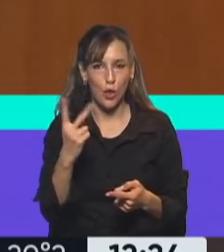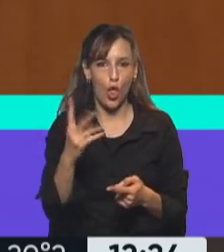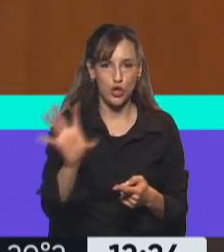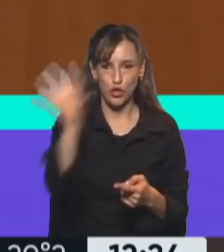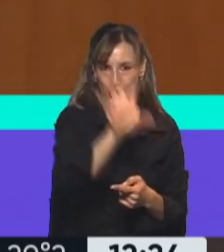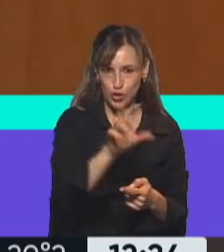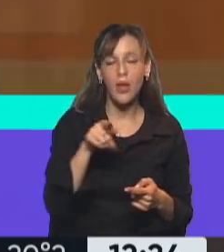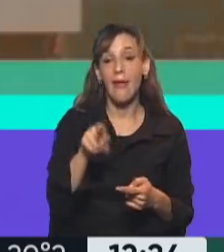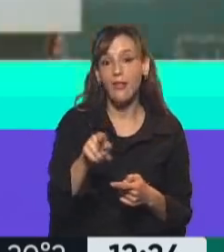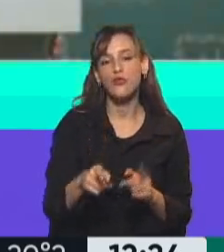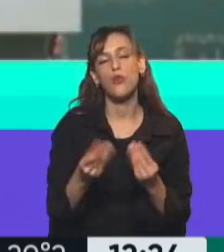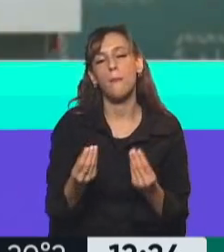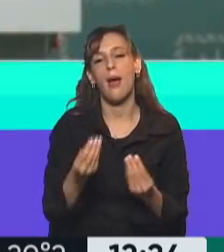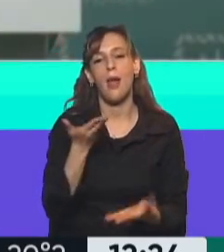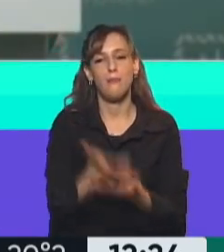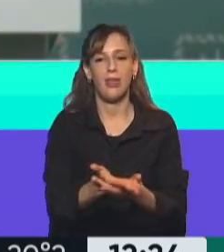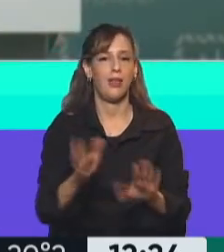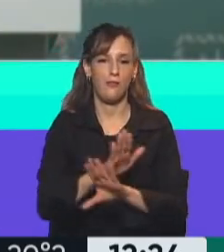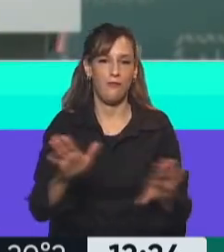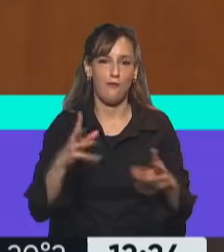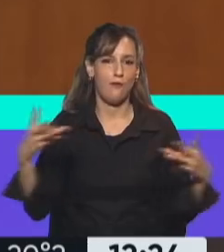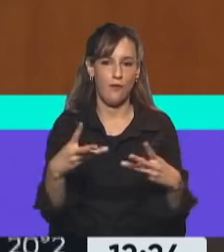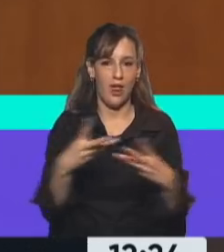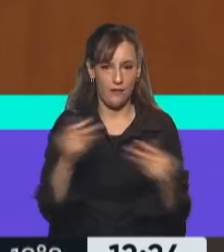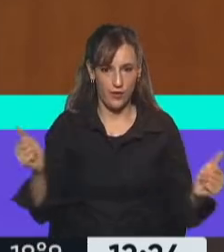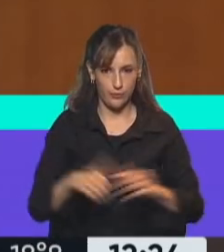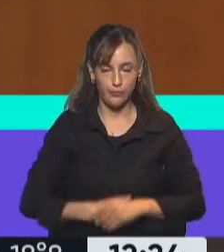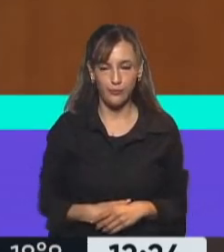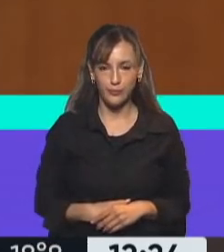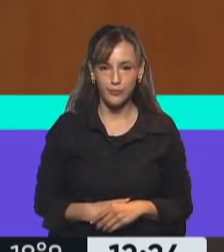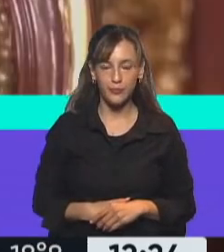alto al fuego. Exactamente. Vamos a compartirlo. Esto decía Roberto Zelensky.